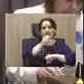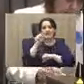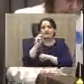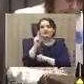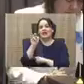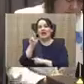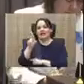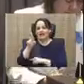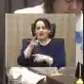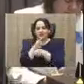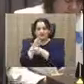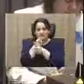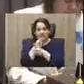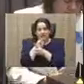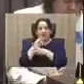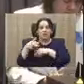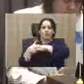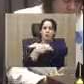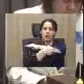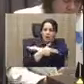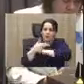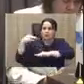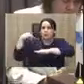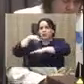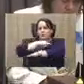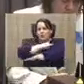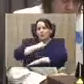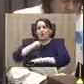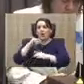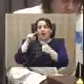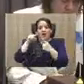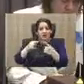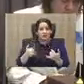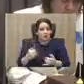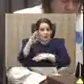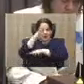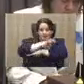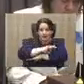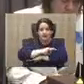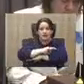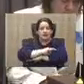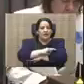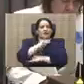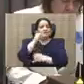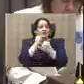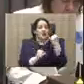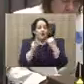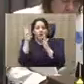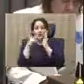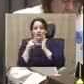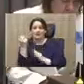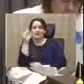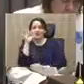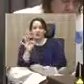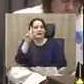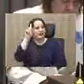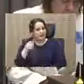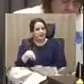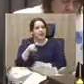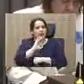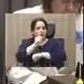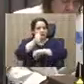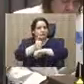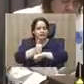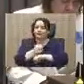supuesto que todos tenemos claros que hasta la fecha, aunque para finales del 2019 eso tenía que ser una realidad, no fue acatado por